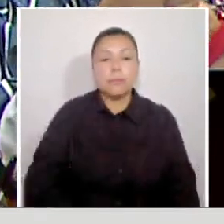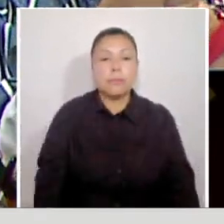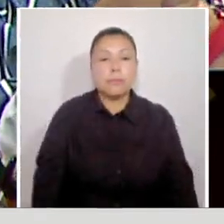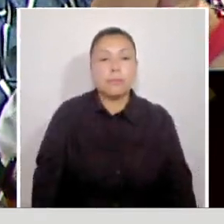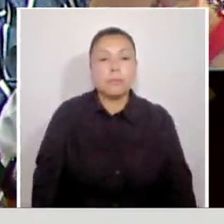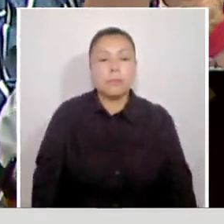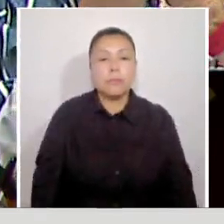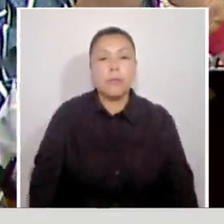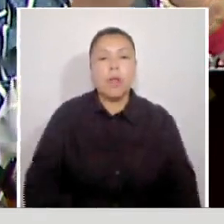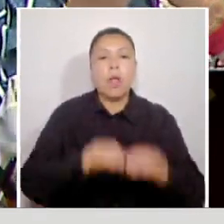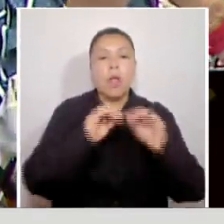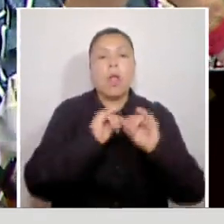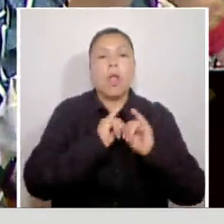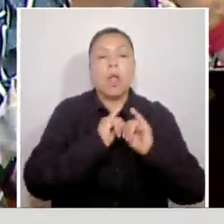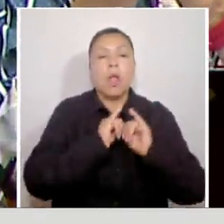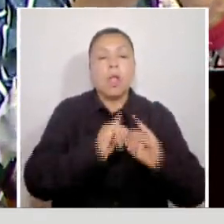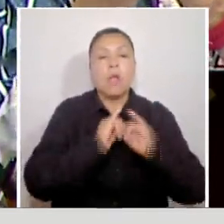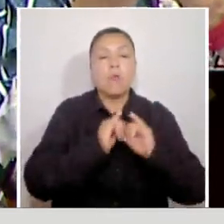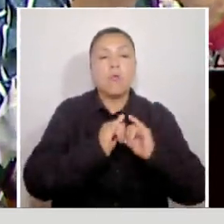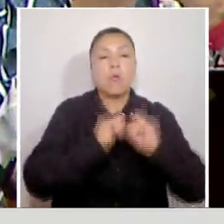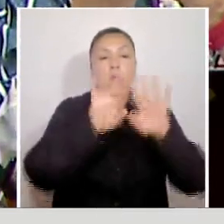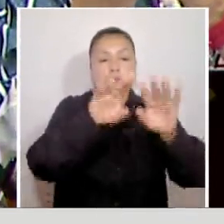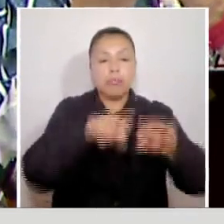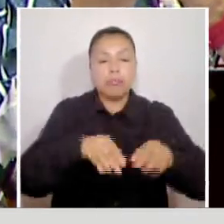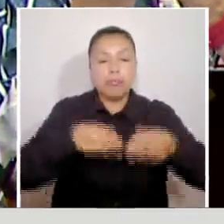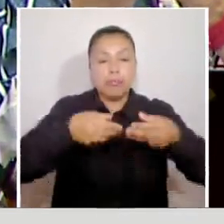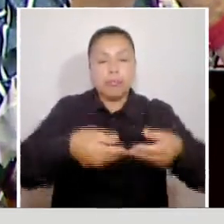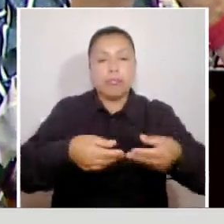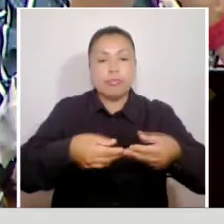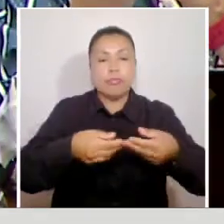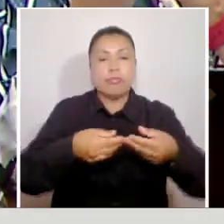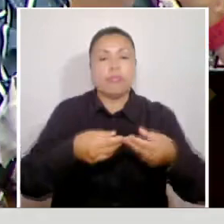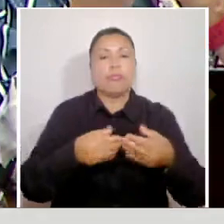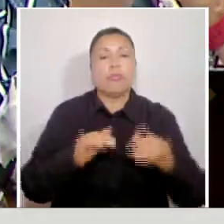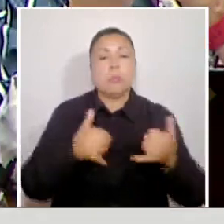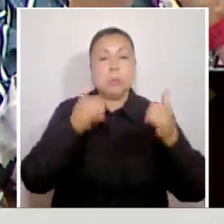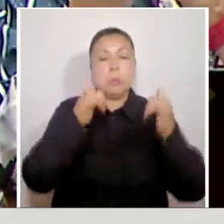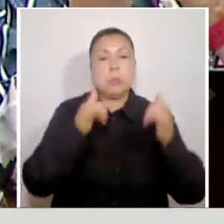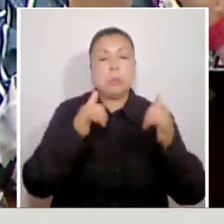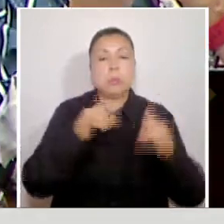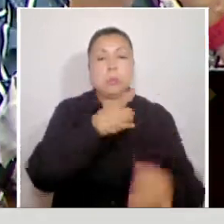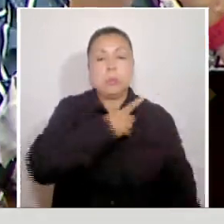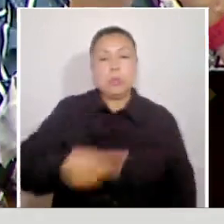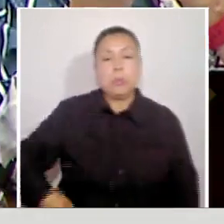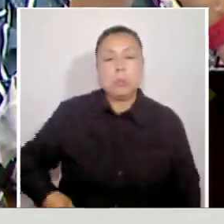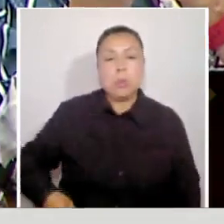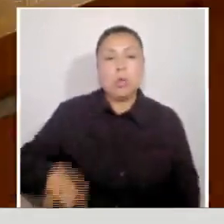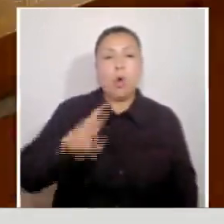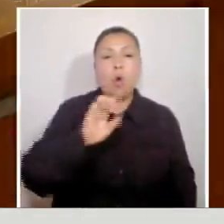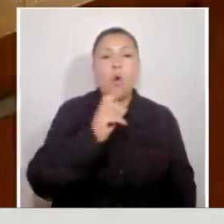rinde el informe de la comisión de deportes y recreación el diputado Don Roberto